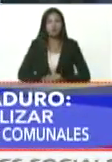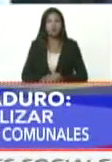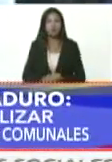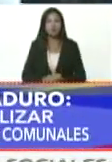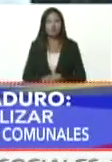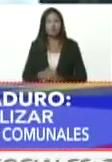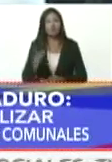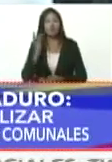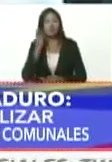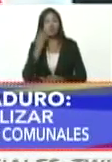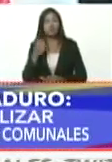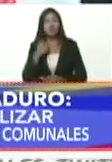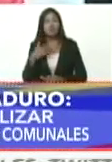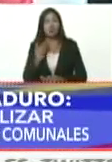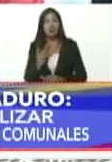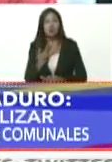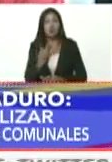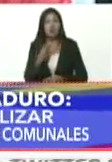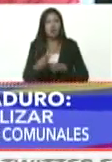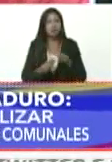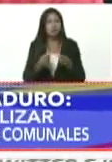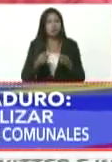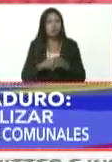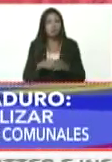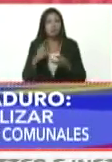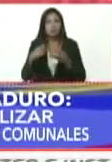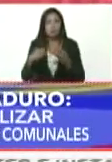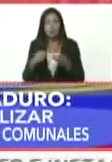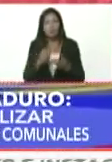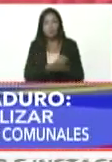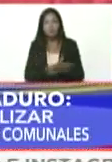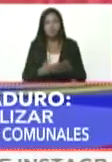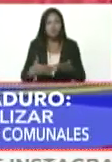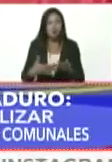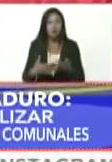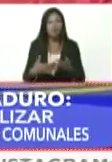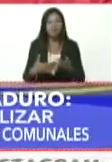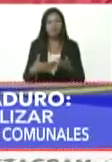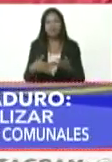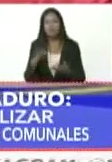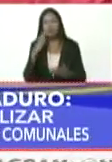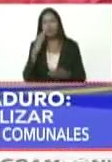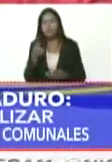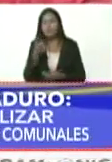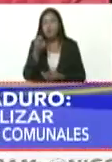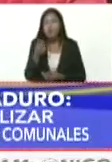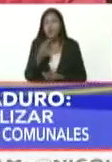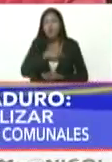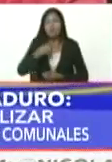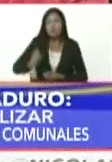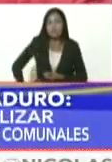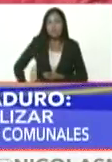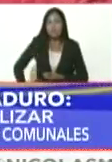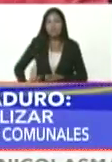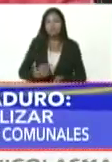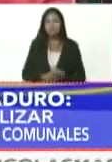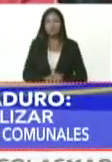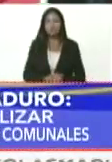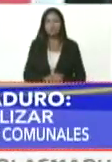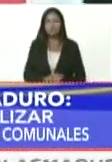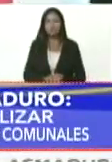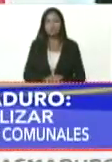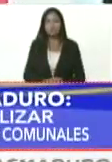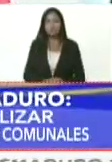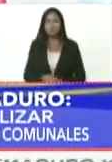Por ejemplo, yo puedo apartar varios millones de yuanes que tengo en China para